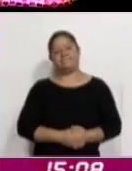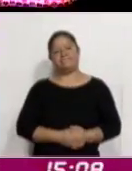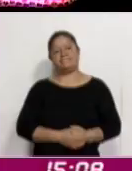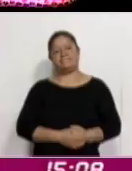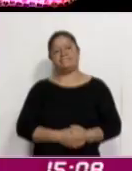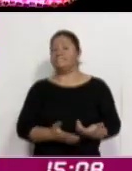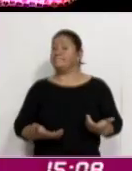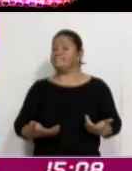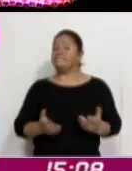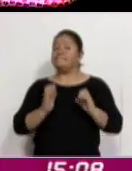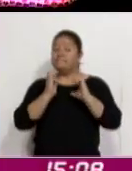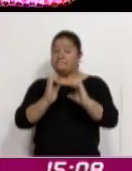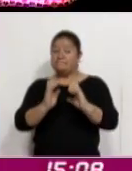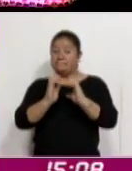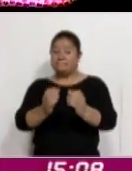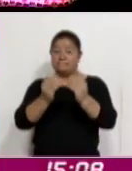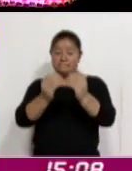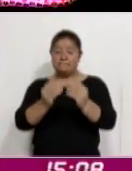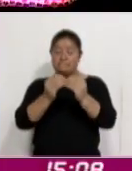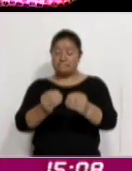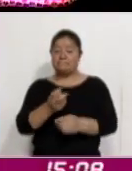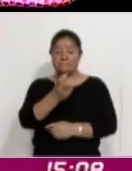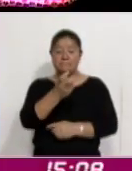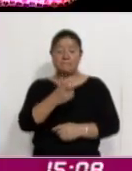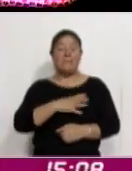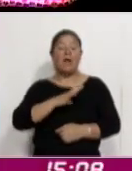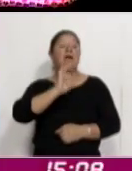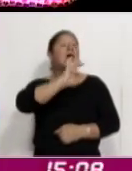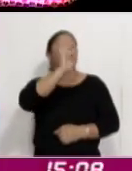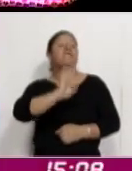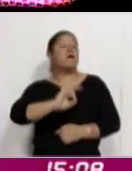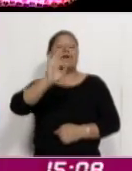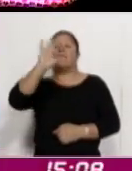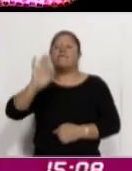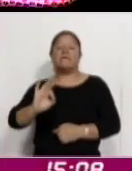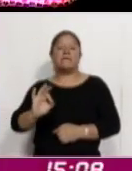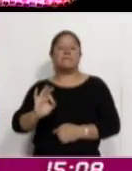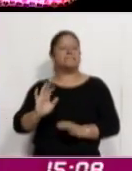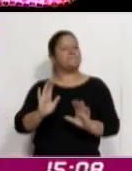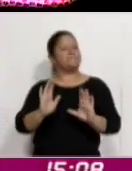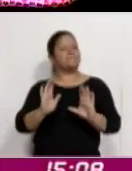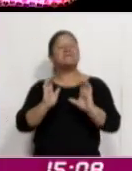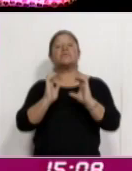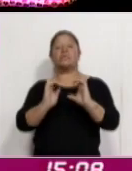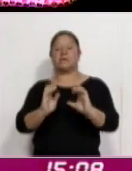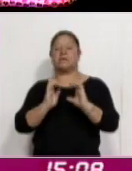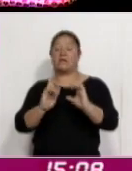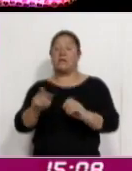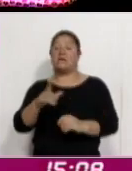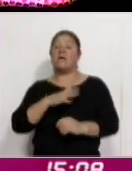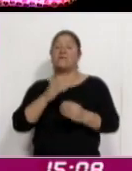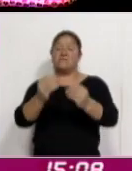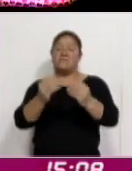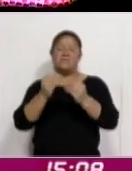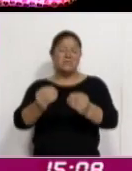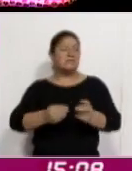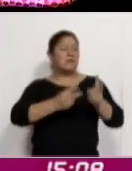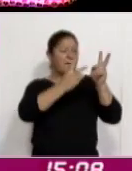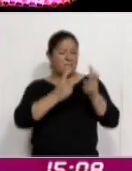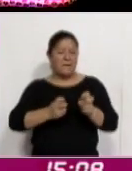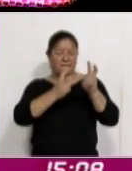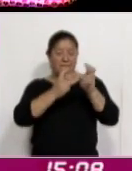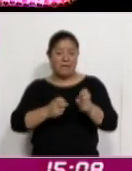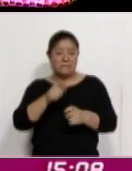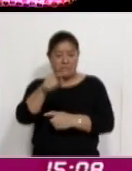Así es que tenga mucho cuidado con estas ofertas que se hacen a través de línea, a través de las diferentes plataformas. Y si ve usted que le dan